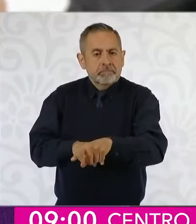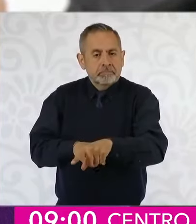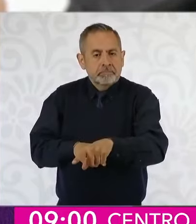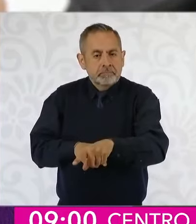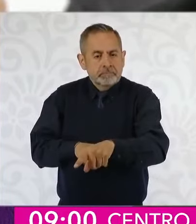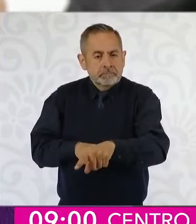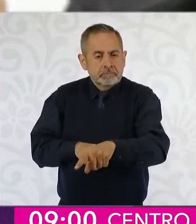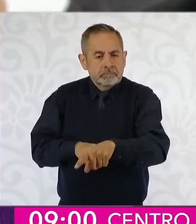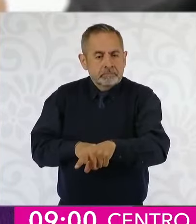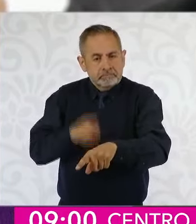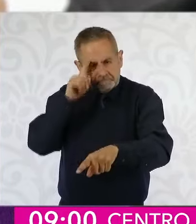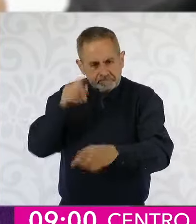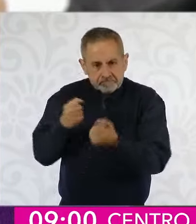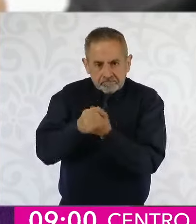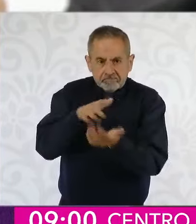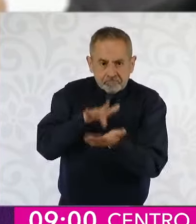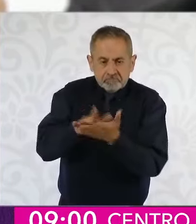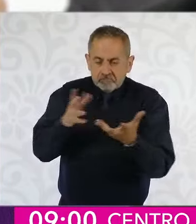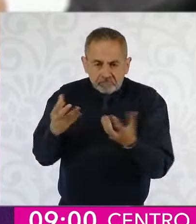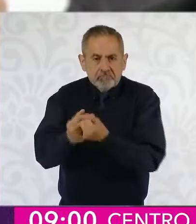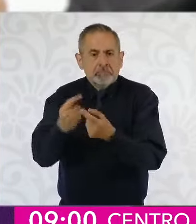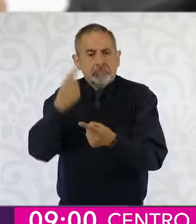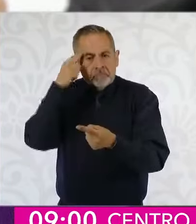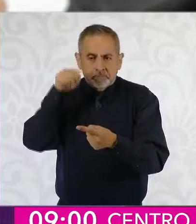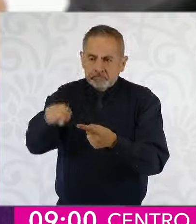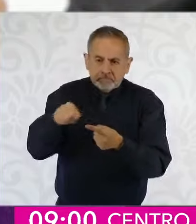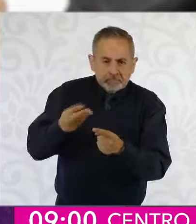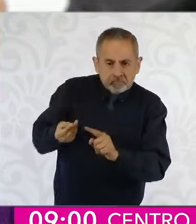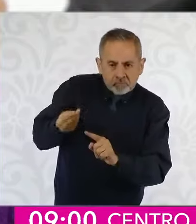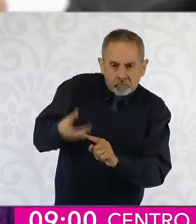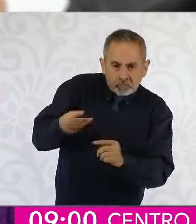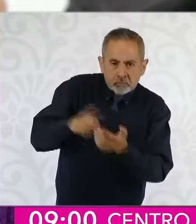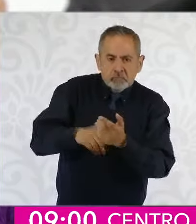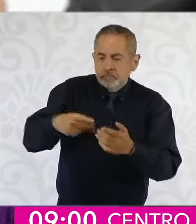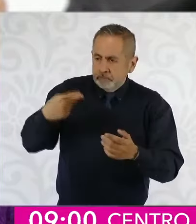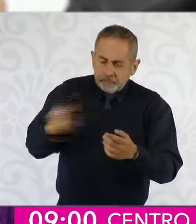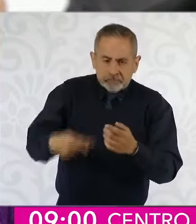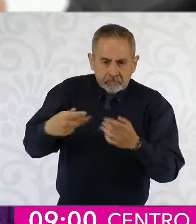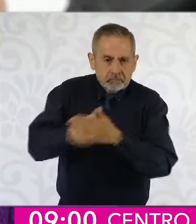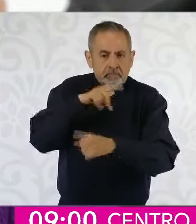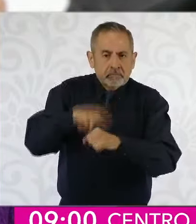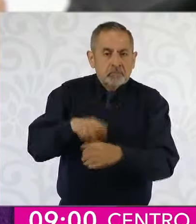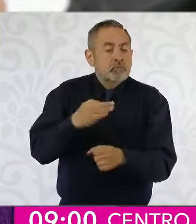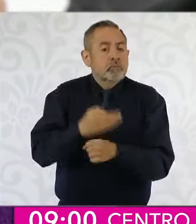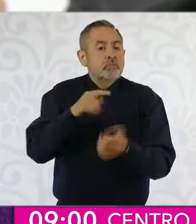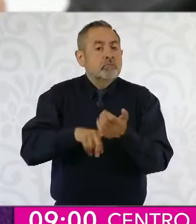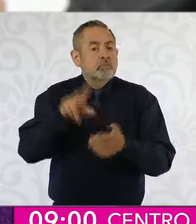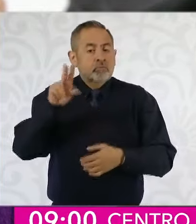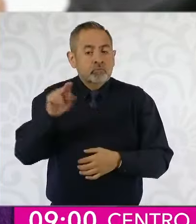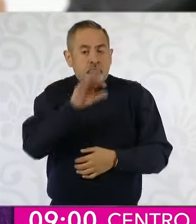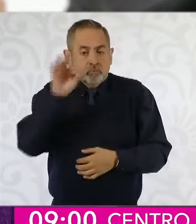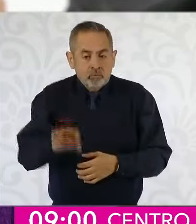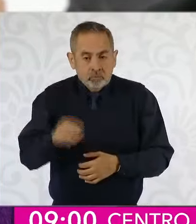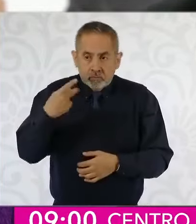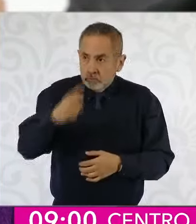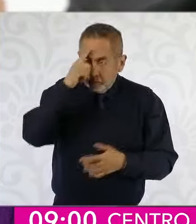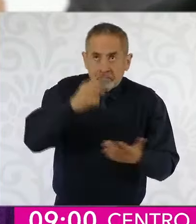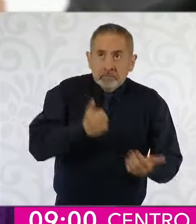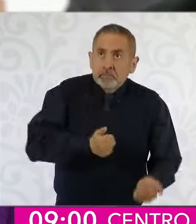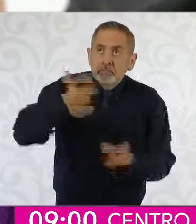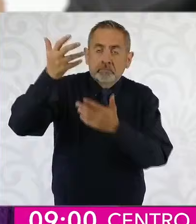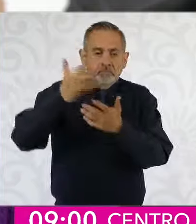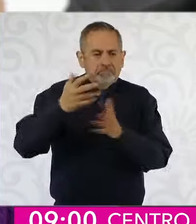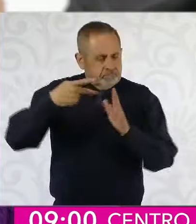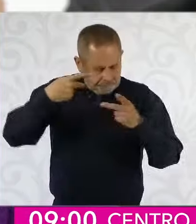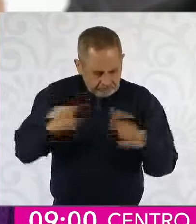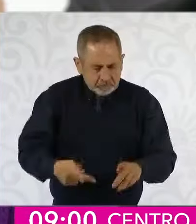a abastecer o vaya a surtir a industria nacional, porque ahorita 80% de lo que se produce es para exportación